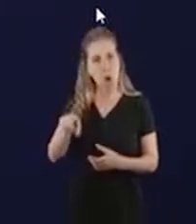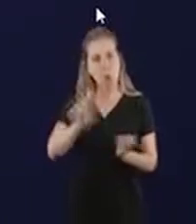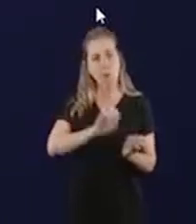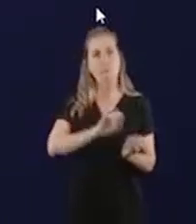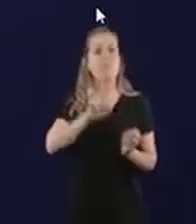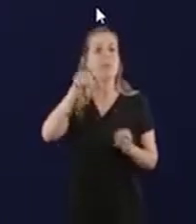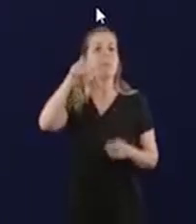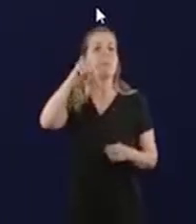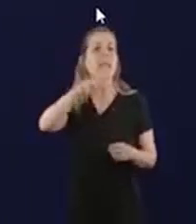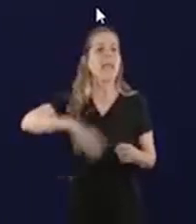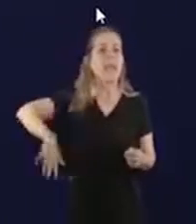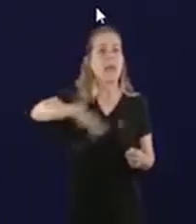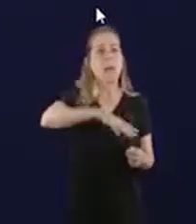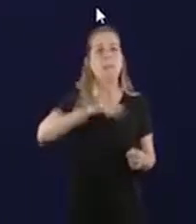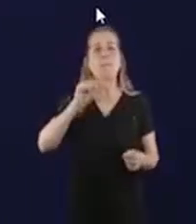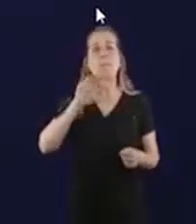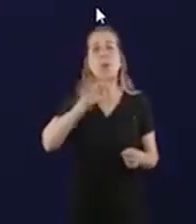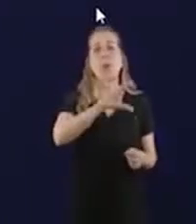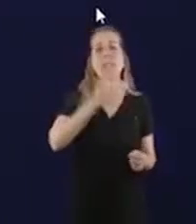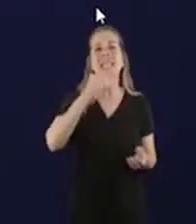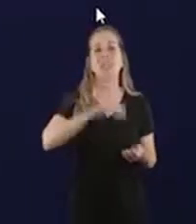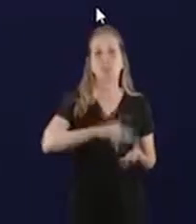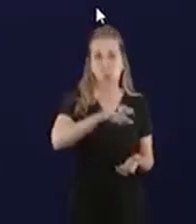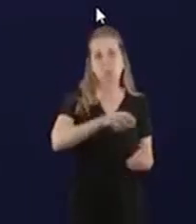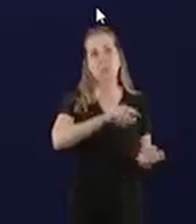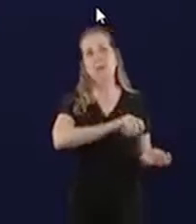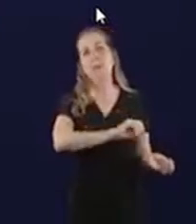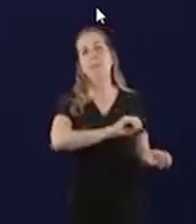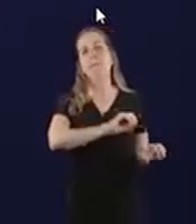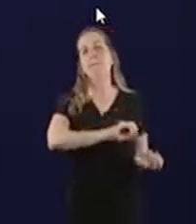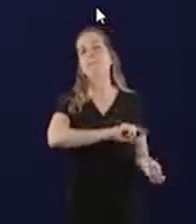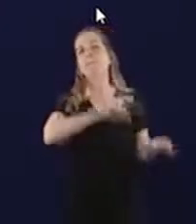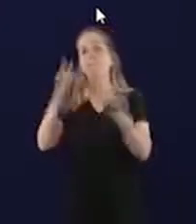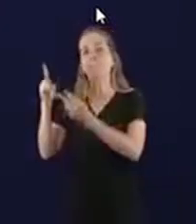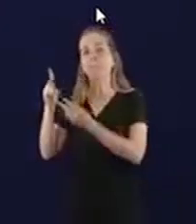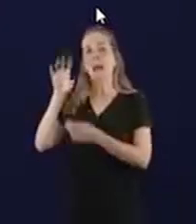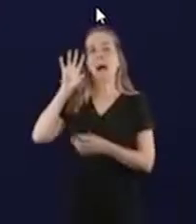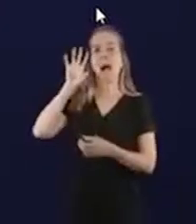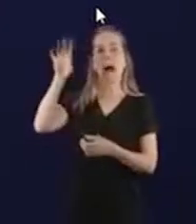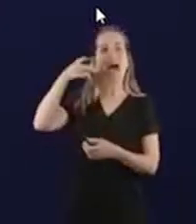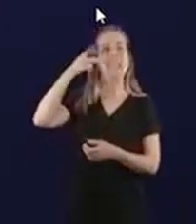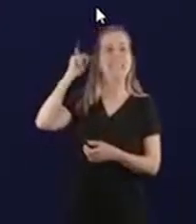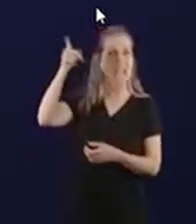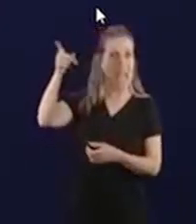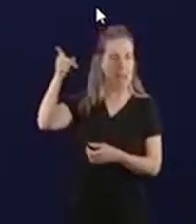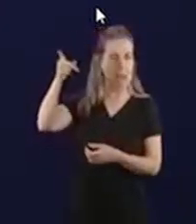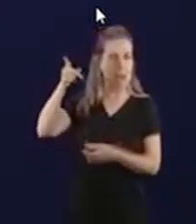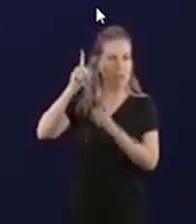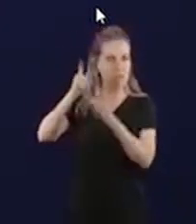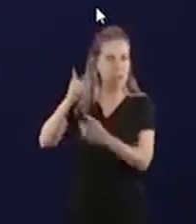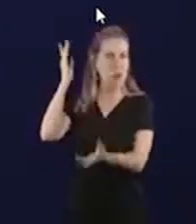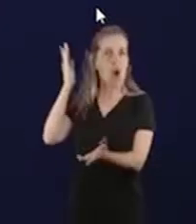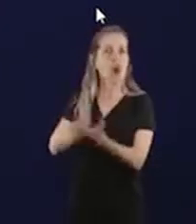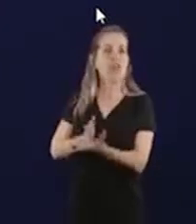ciudad chubutense de esquel para seguir cumpliendo lo el proceso judicial la condena que le impuso